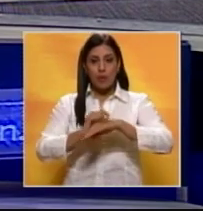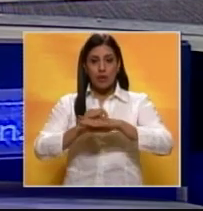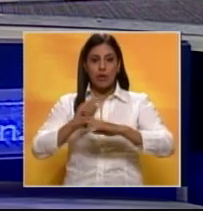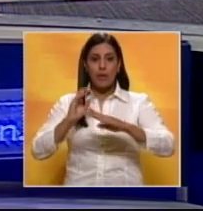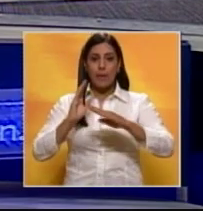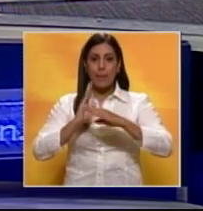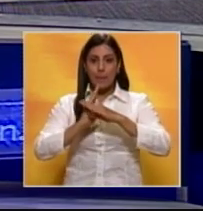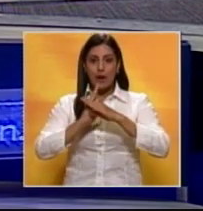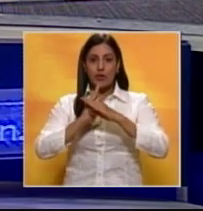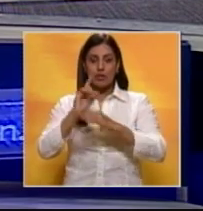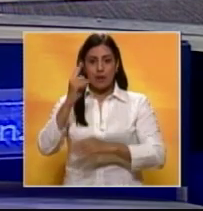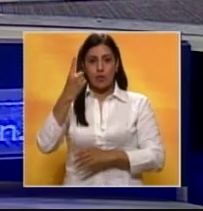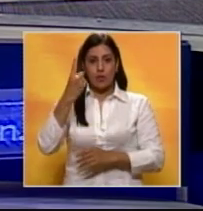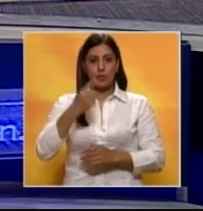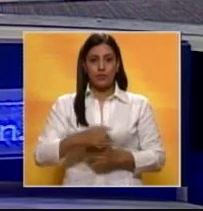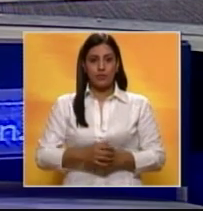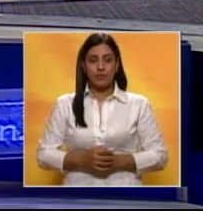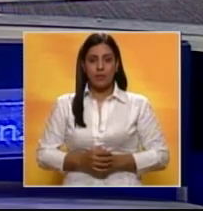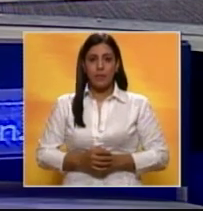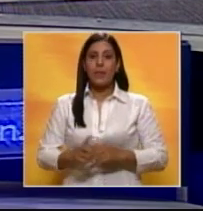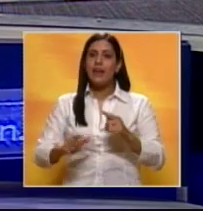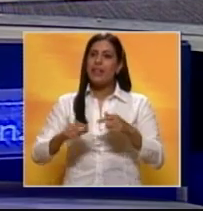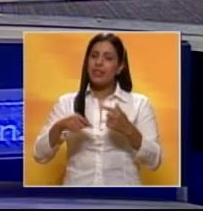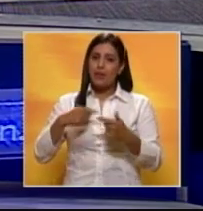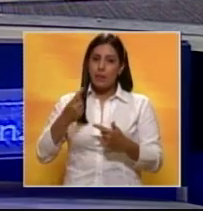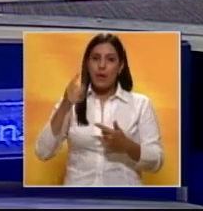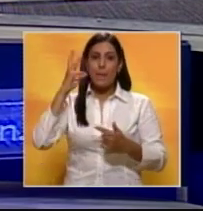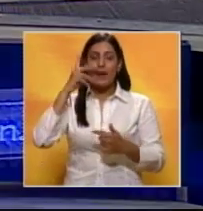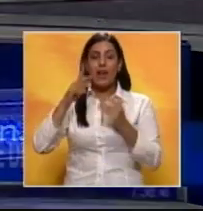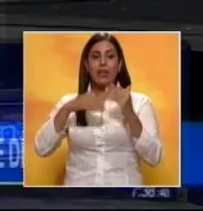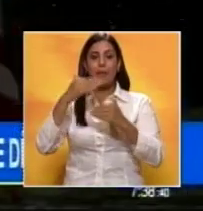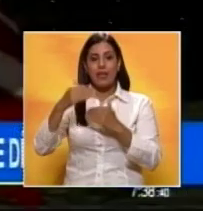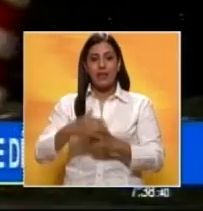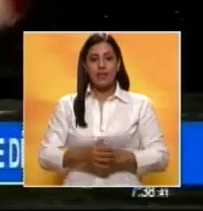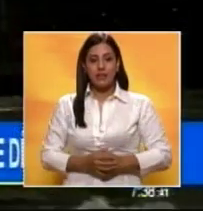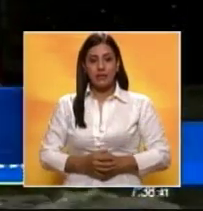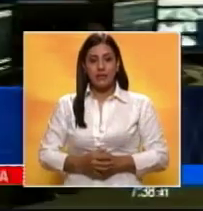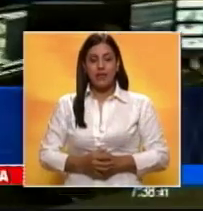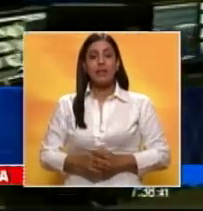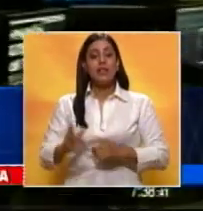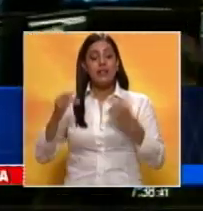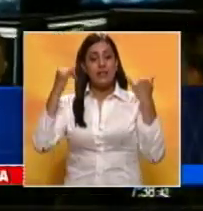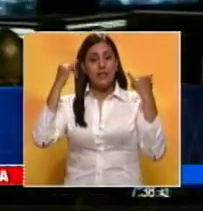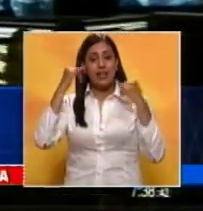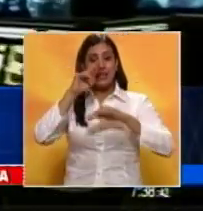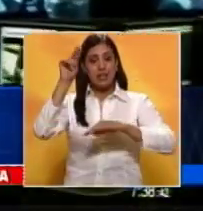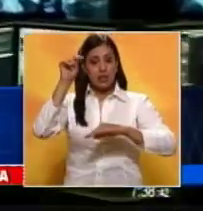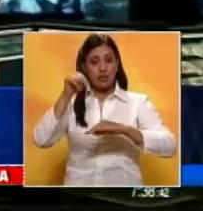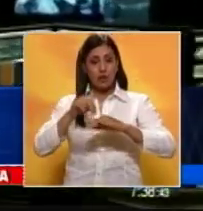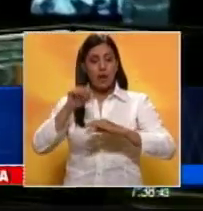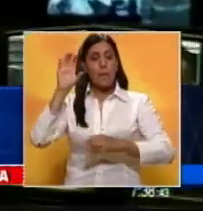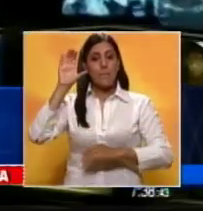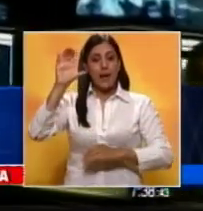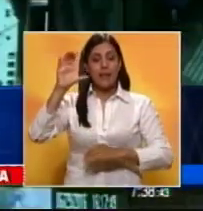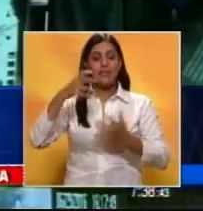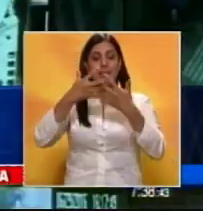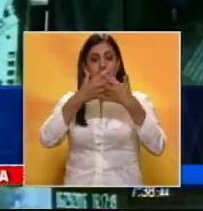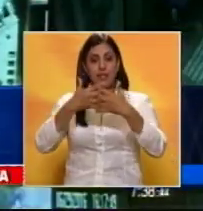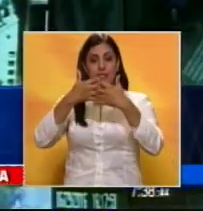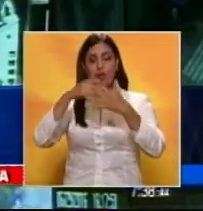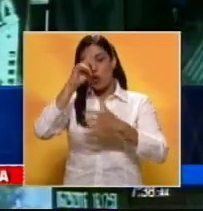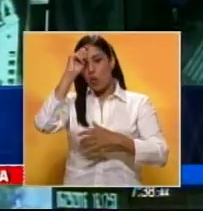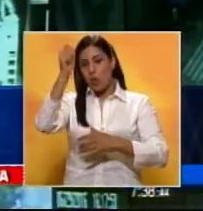Amigos, momento de hacer nuestra primera pausa. Así es, Milagros, más adelante. Celebración nacional. País